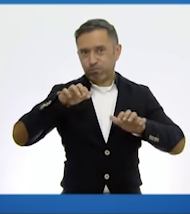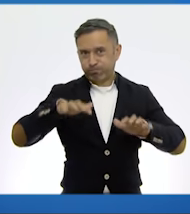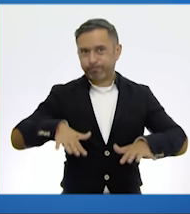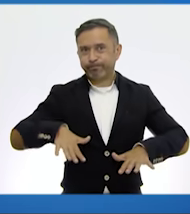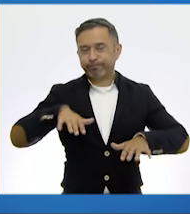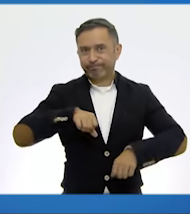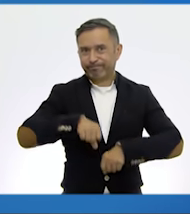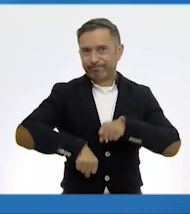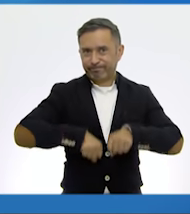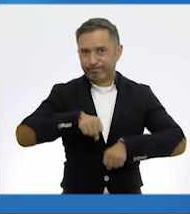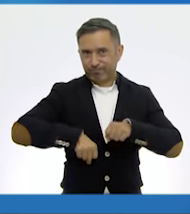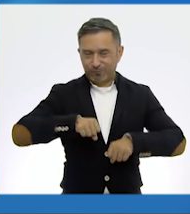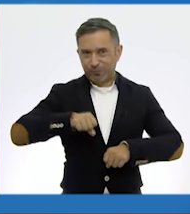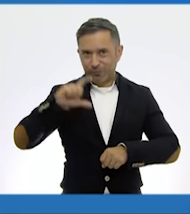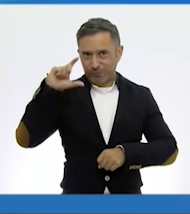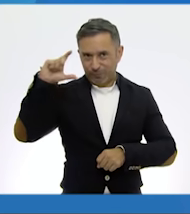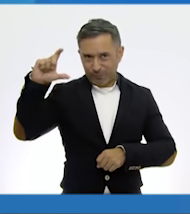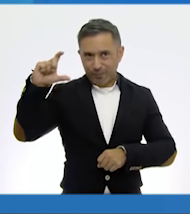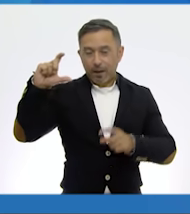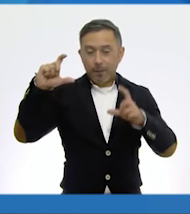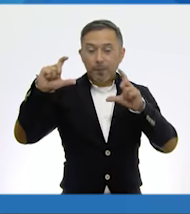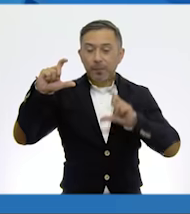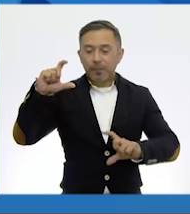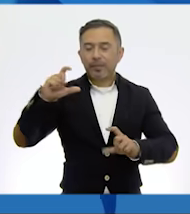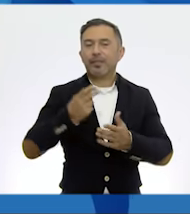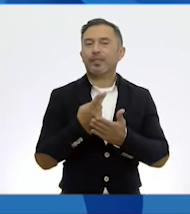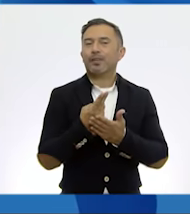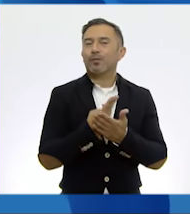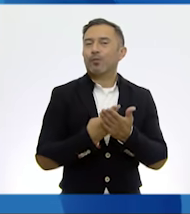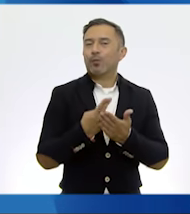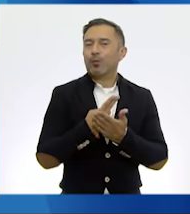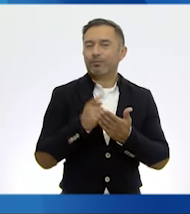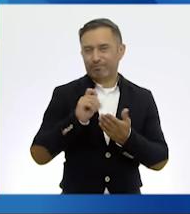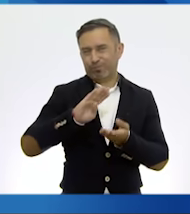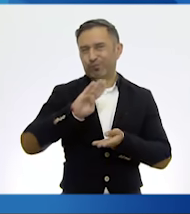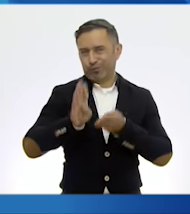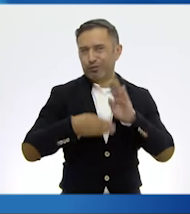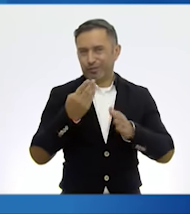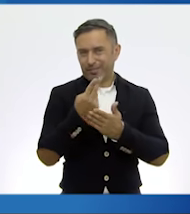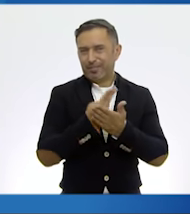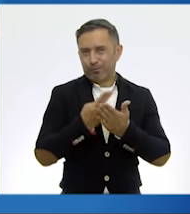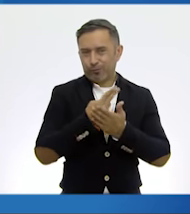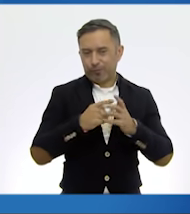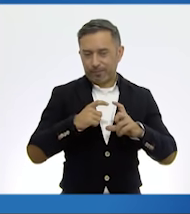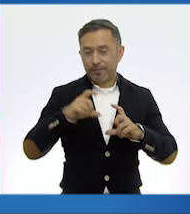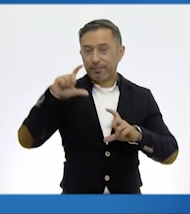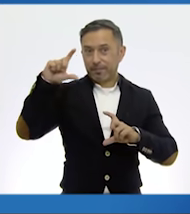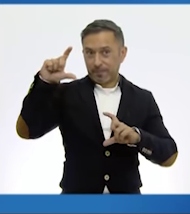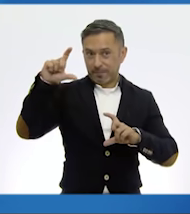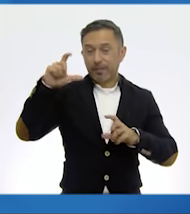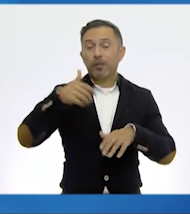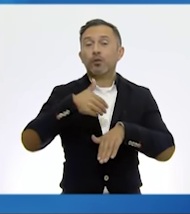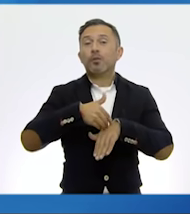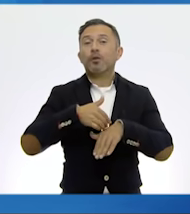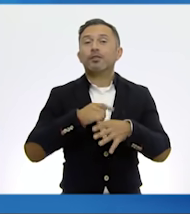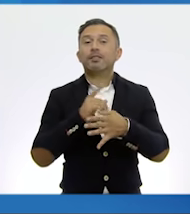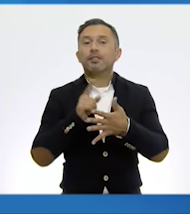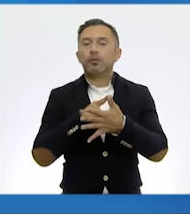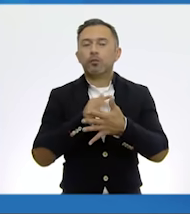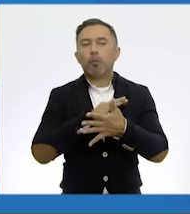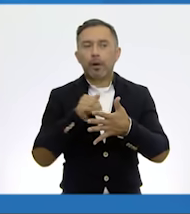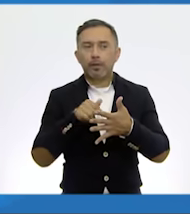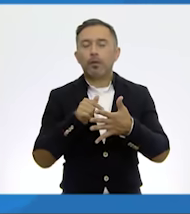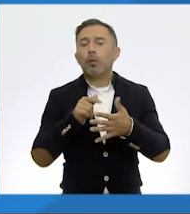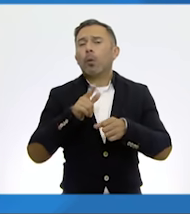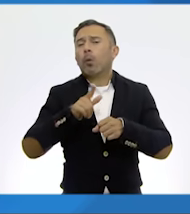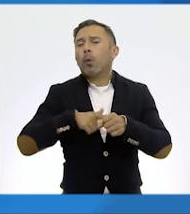es un mapa del mundo. Entonces, al lado de esas dos imágenes, vamos a poner el número cinco o encerrarlas con un color que tú